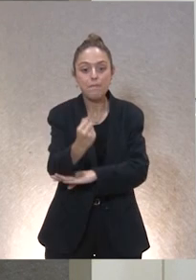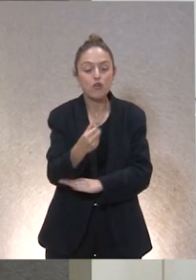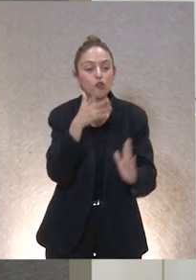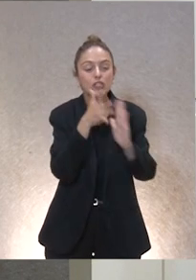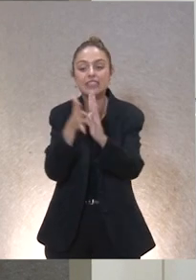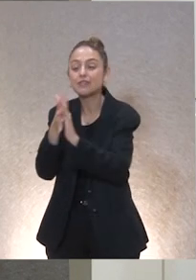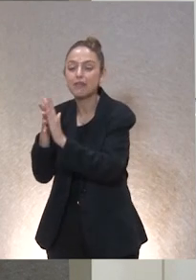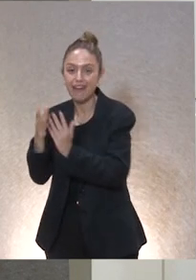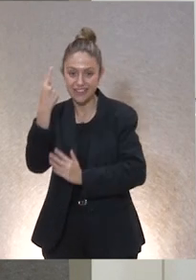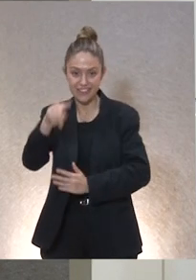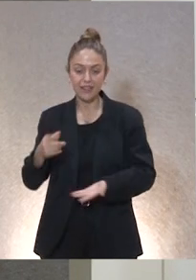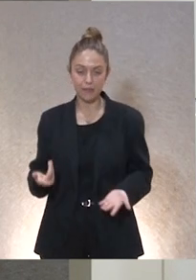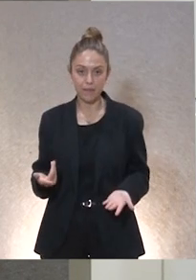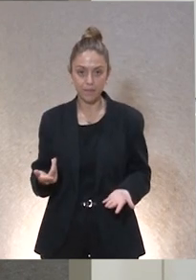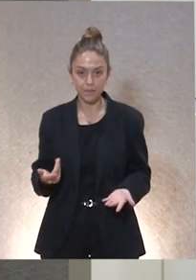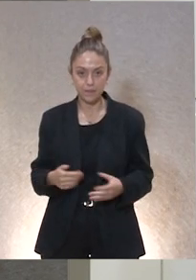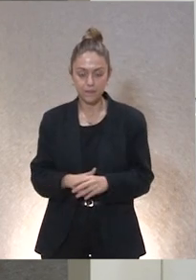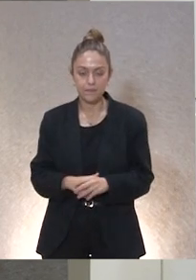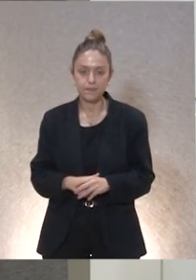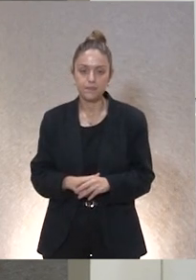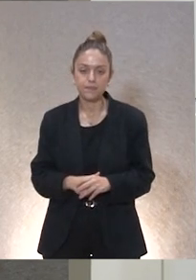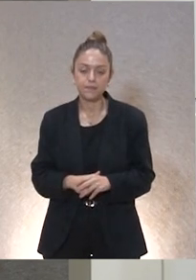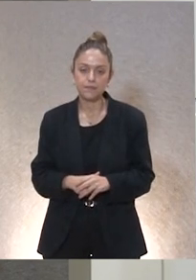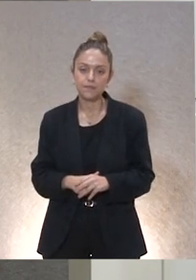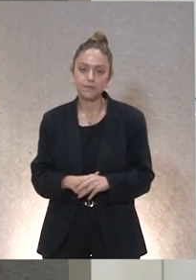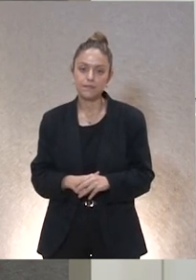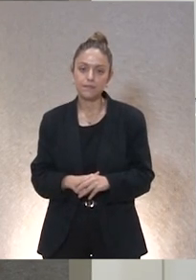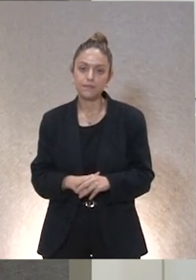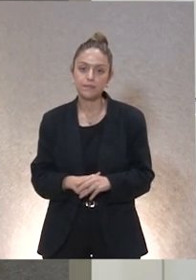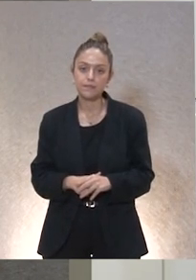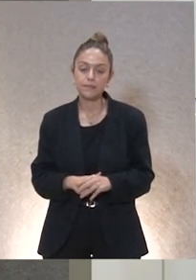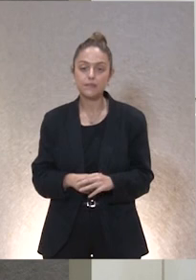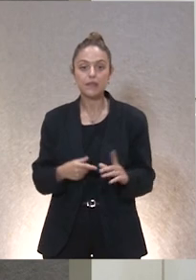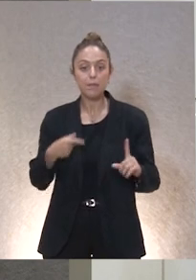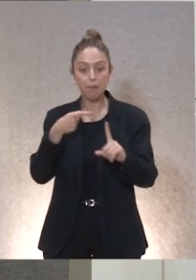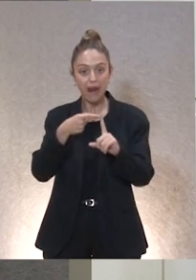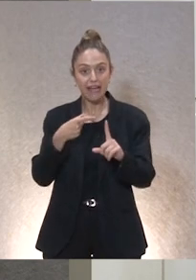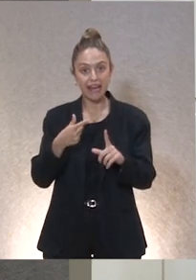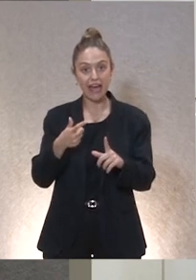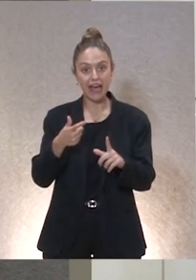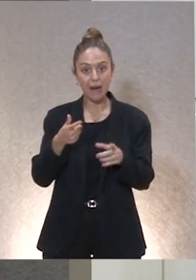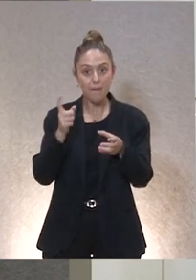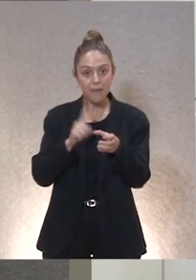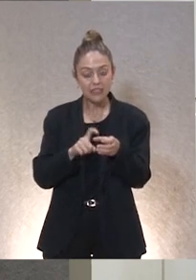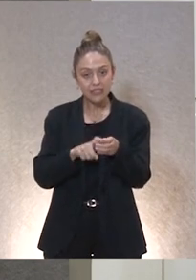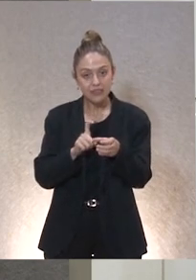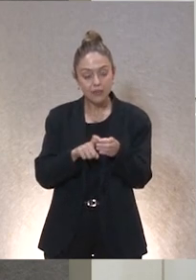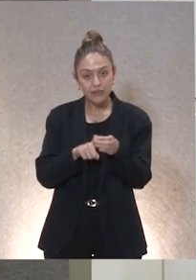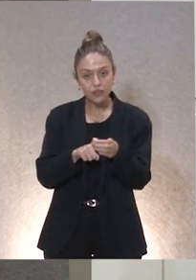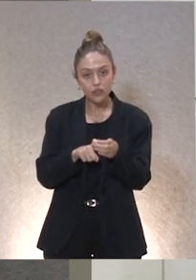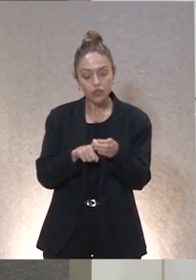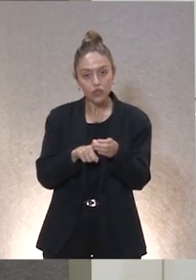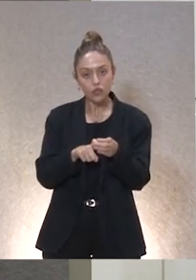apoyos para qué Para que esta eh participación eh eh